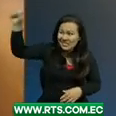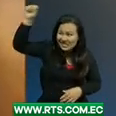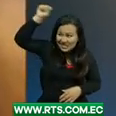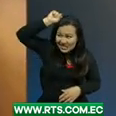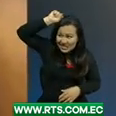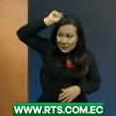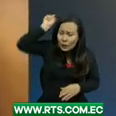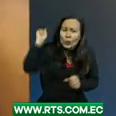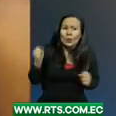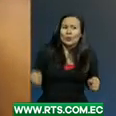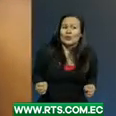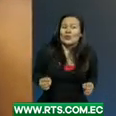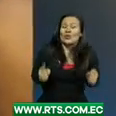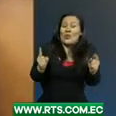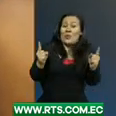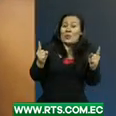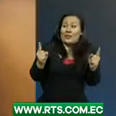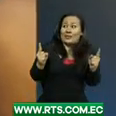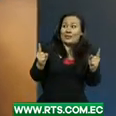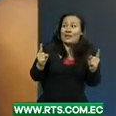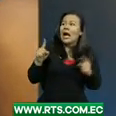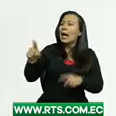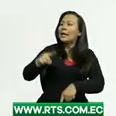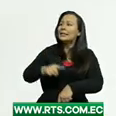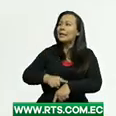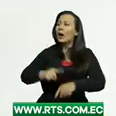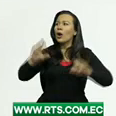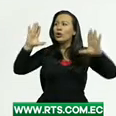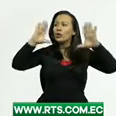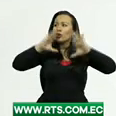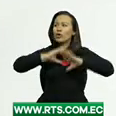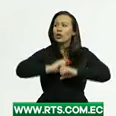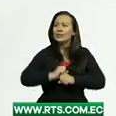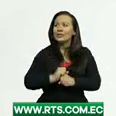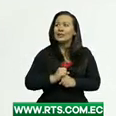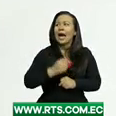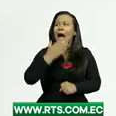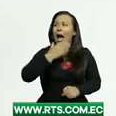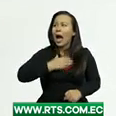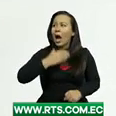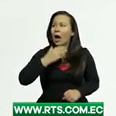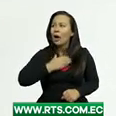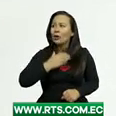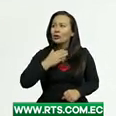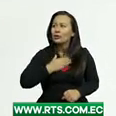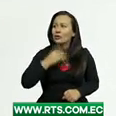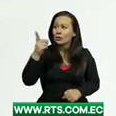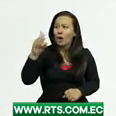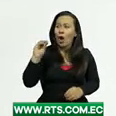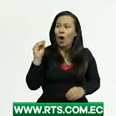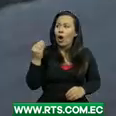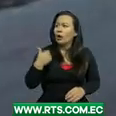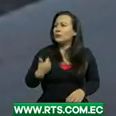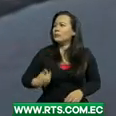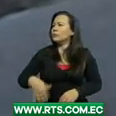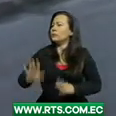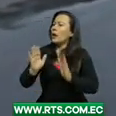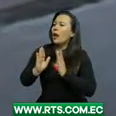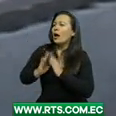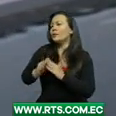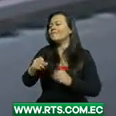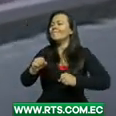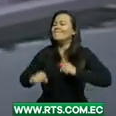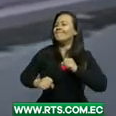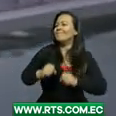La escalofriante historia comenzó en horas de la noche del 6 de agosto. El joven se trasladaba a su vivienda, pero en el camino